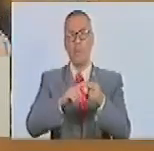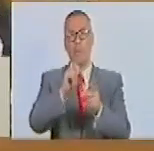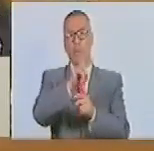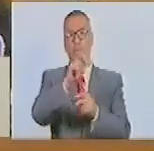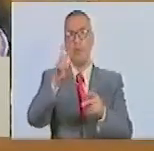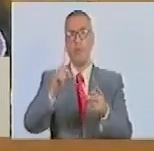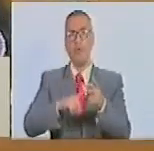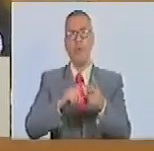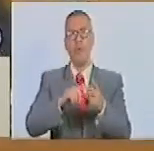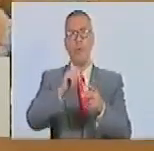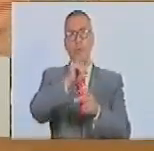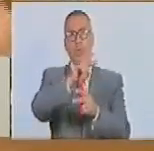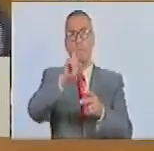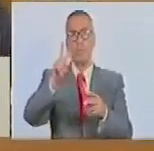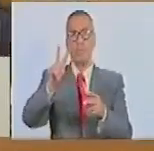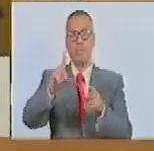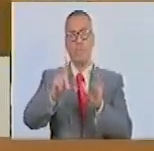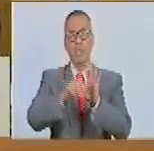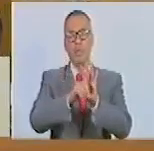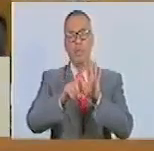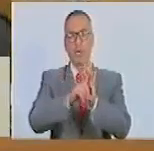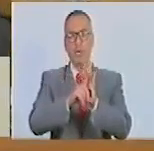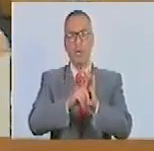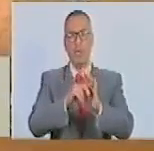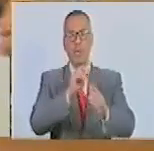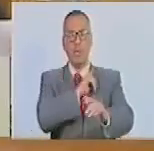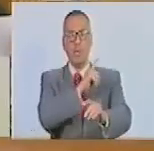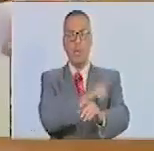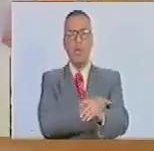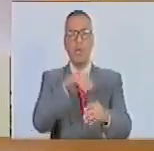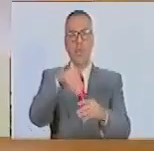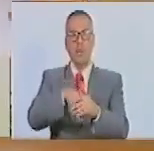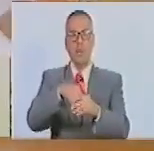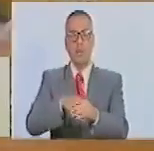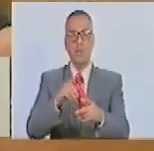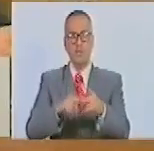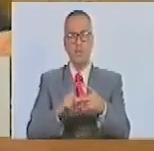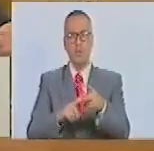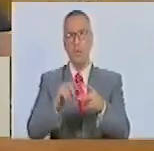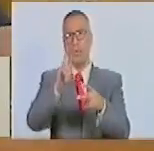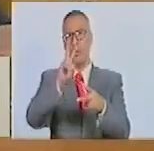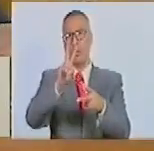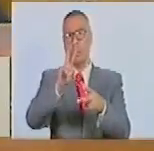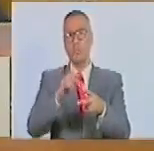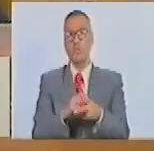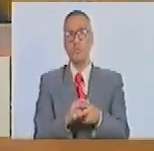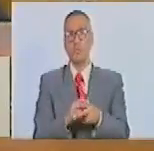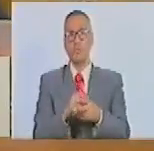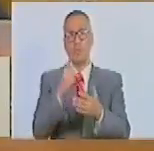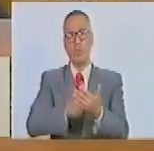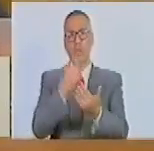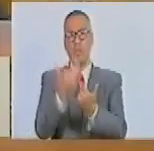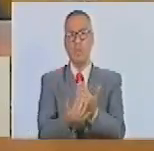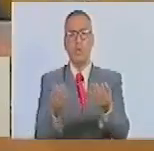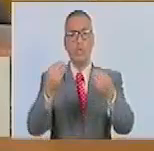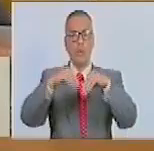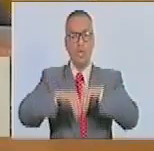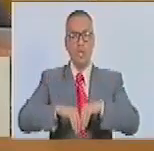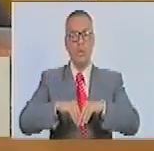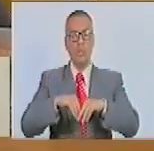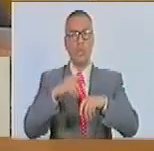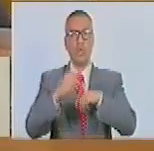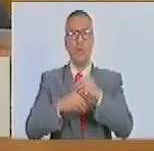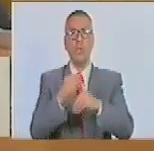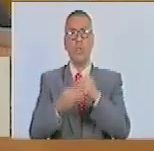22 de la Ley Orgánica del Poder Electoral. Punto número 2, proyecto de acuerdo con motivo